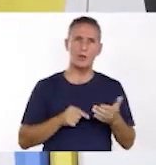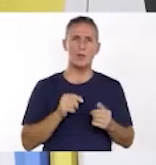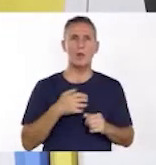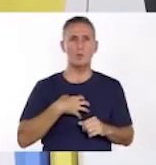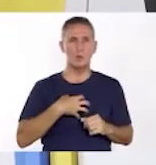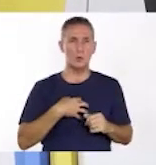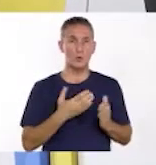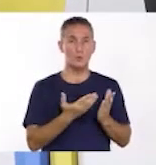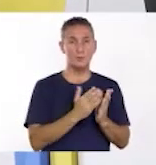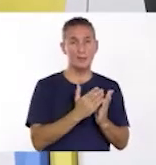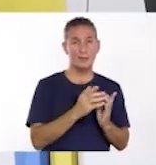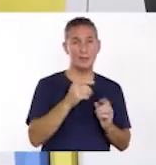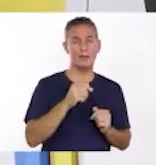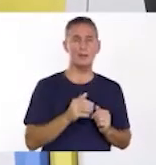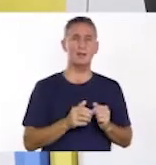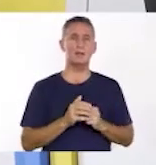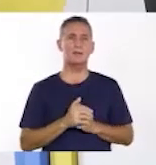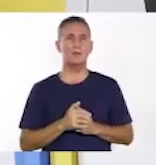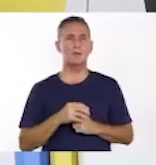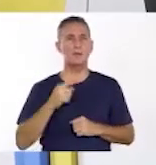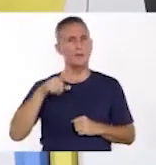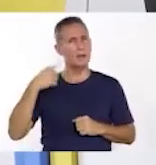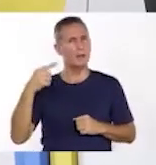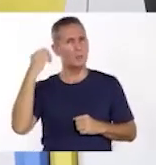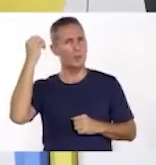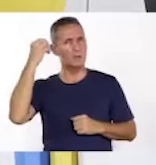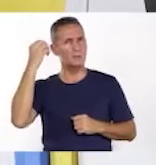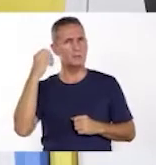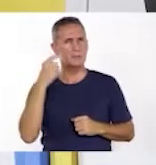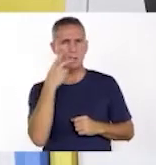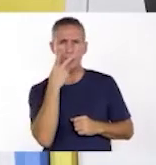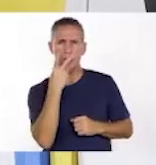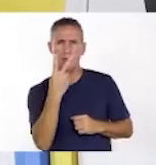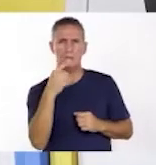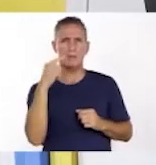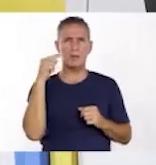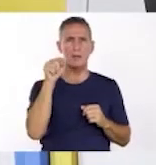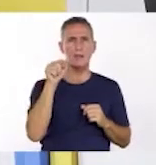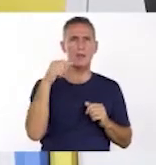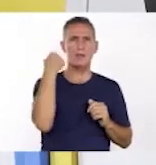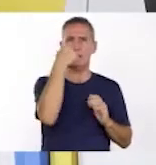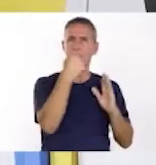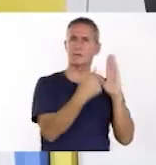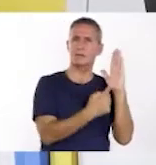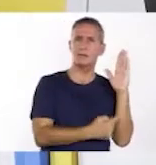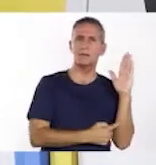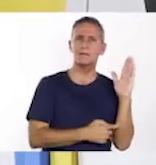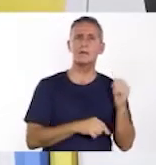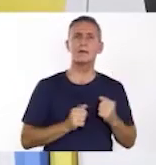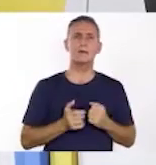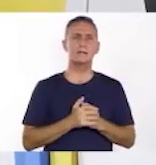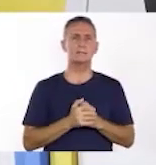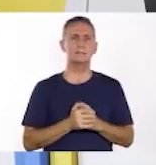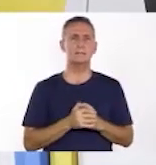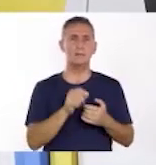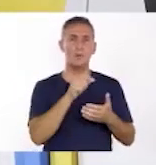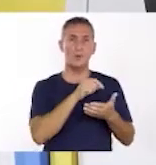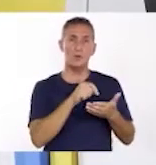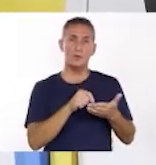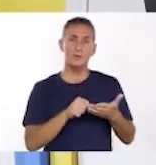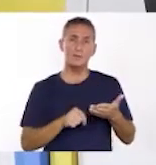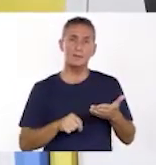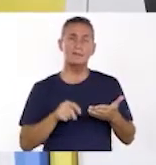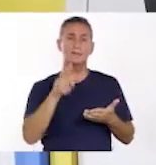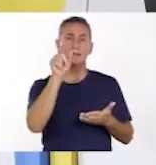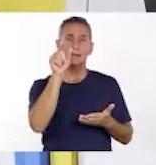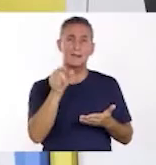su libro, para después analizar y ver estas características de Whitman y todo